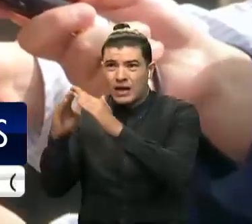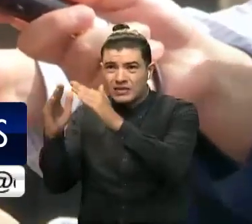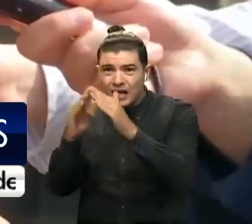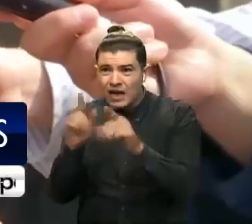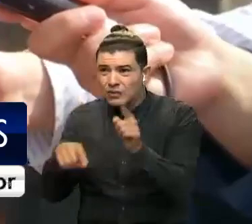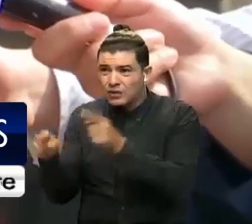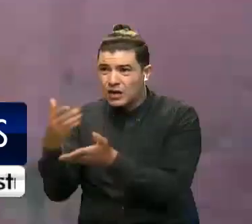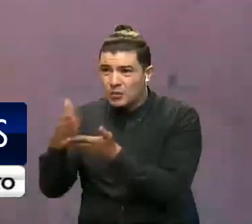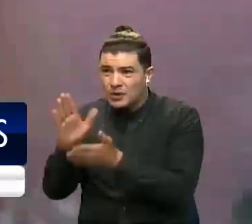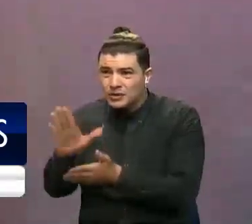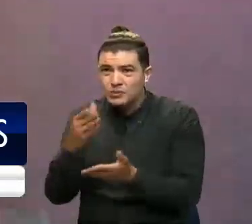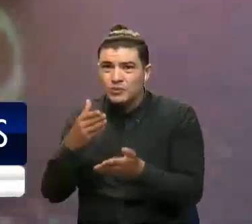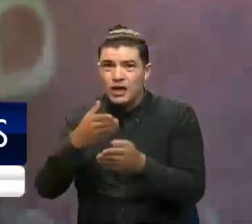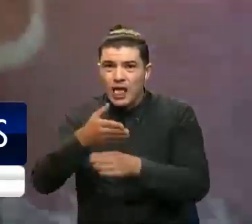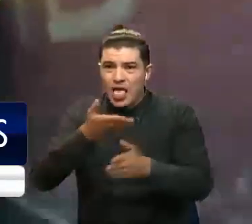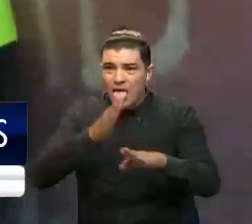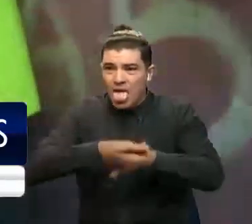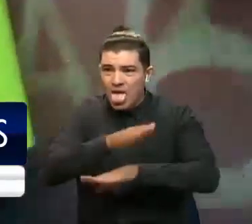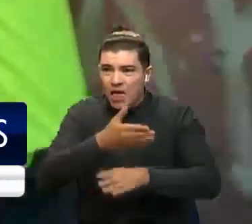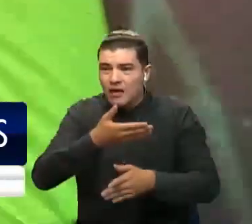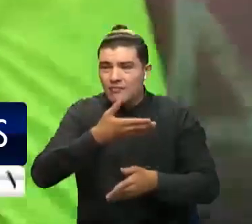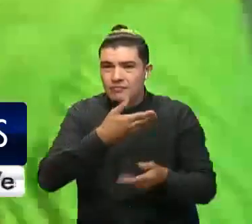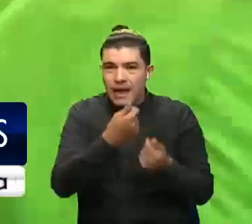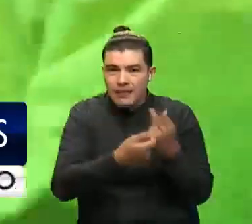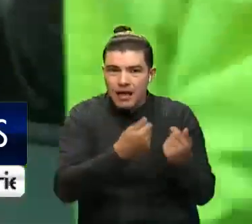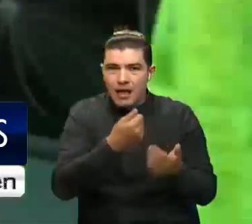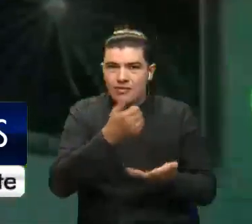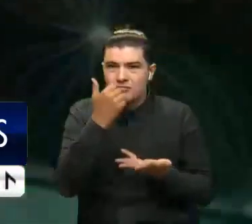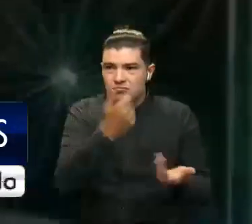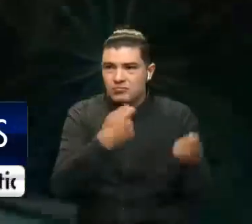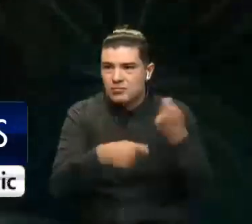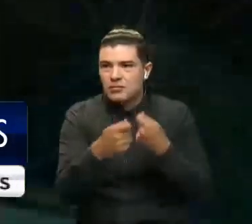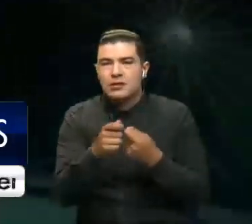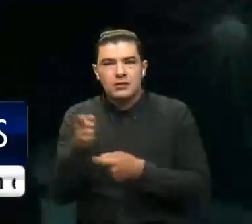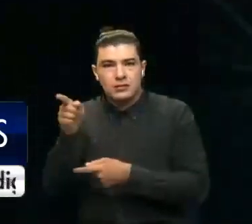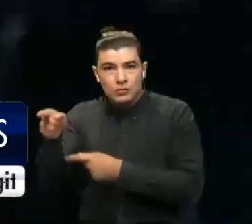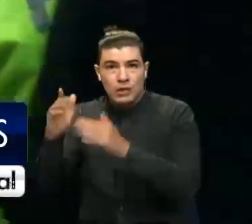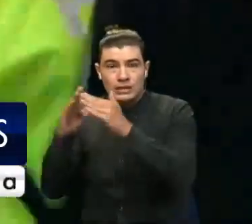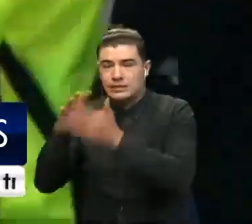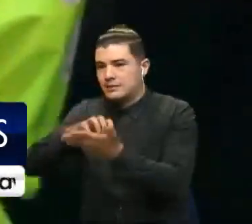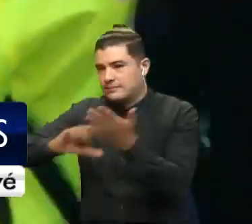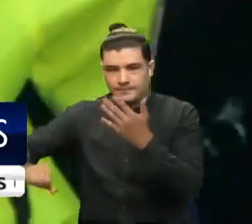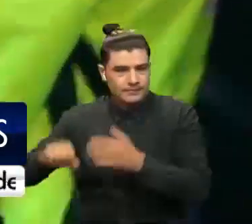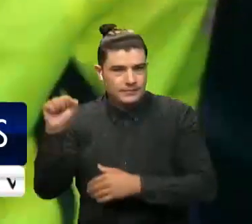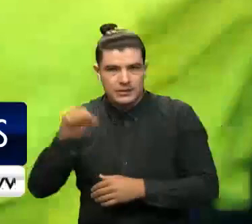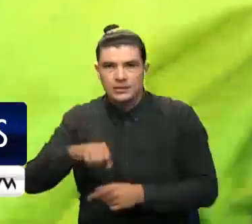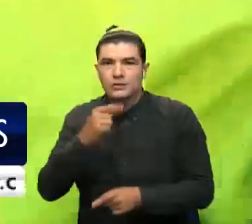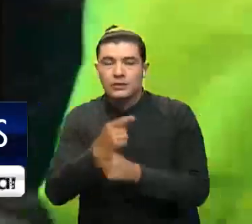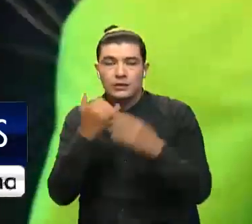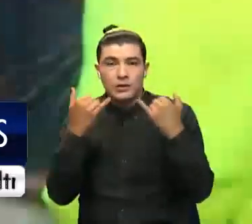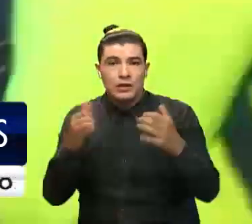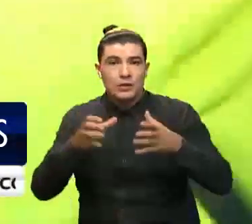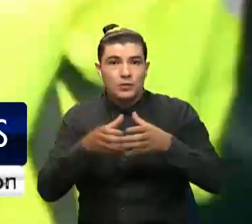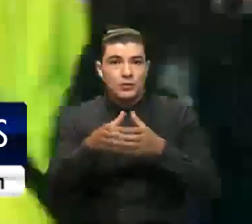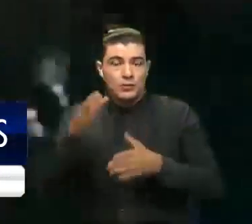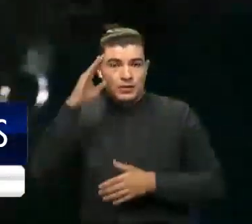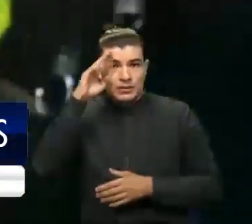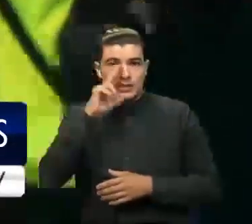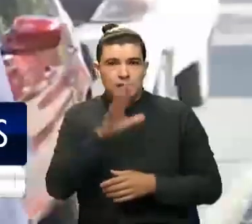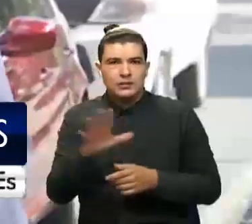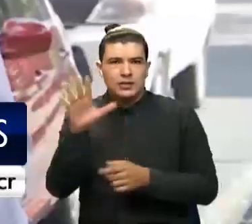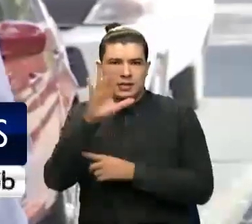delincuenciales con personal de inteligencia la policía realiza operativos especiales para lograr más capturas